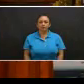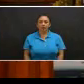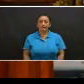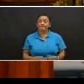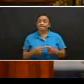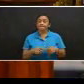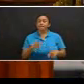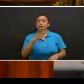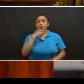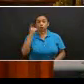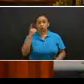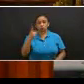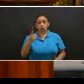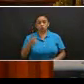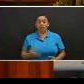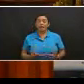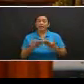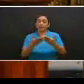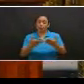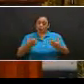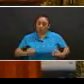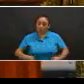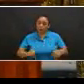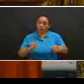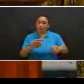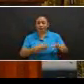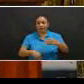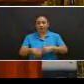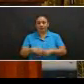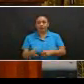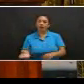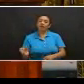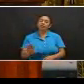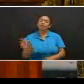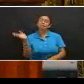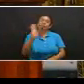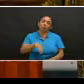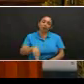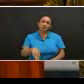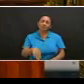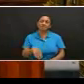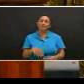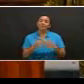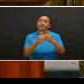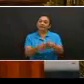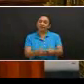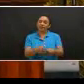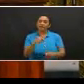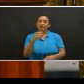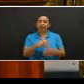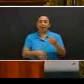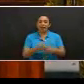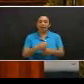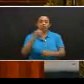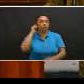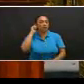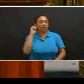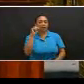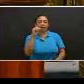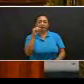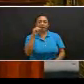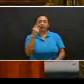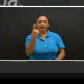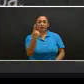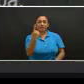Pero Dios le estaba dando oportunidad de que cambiara. Y ya después de 20 años, póngale, en Génesis 32,